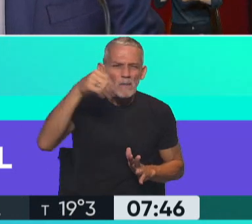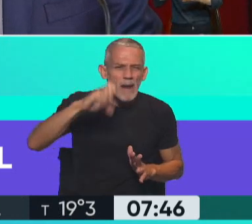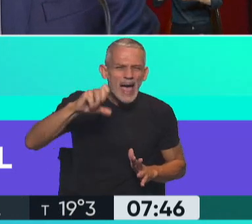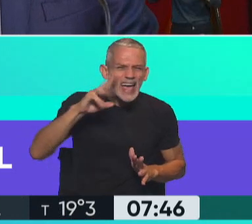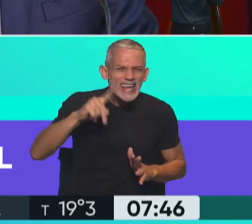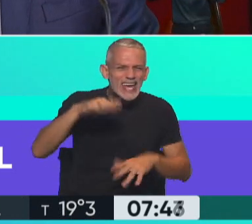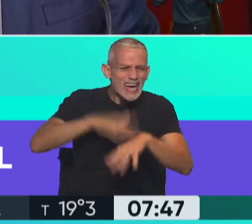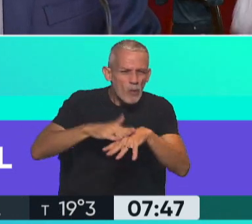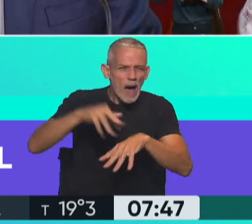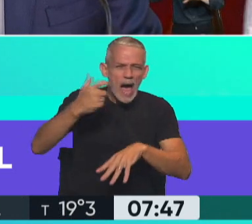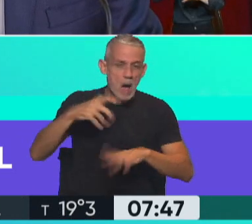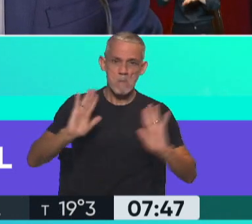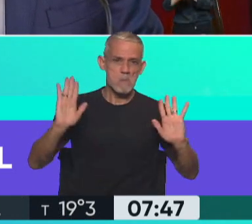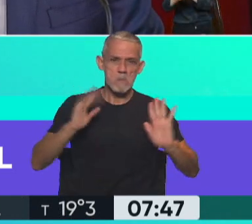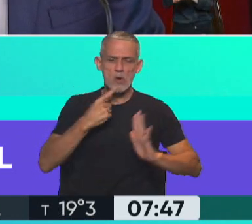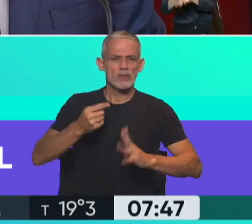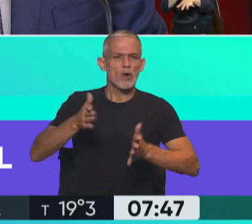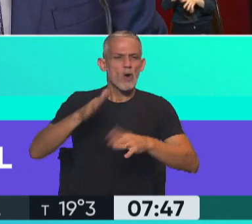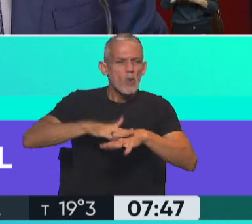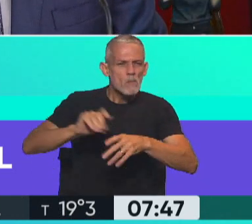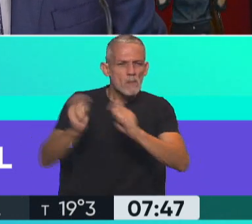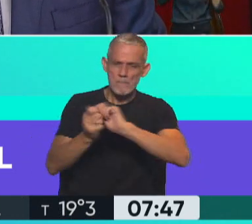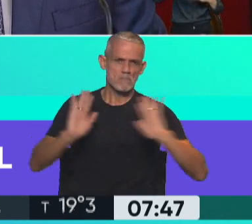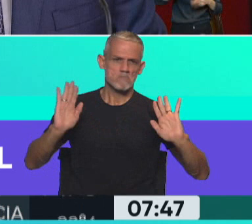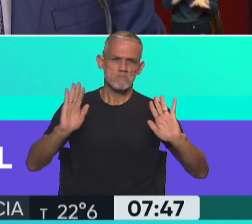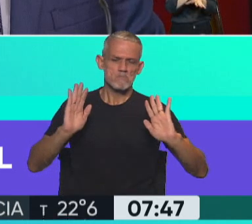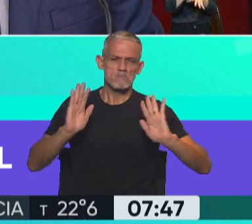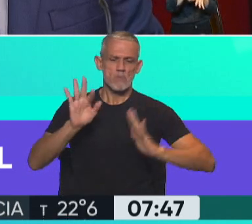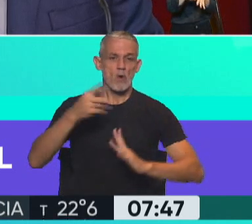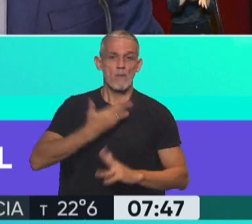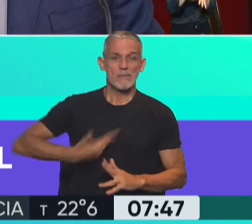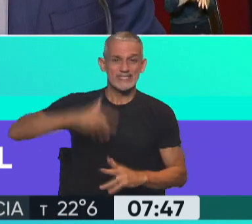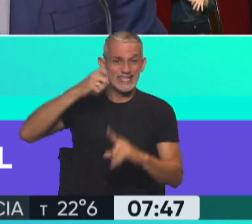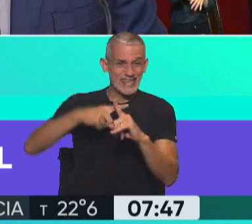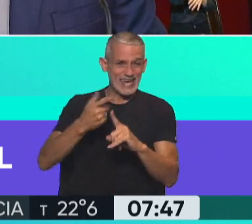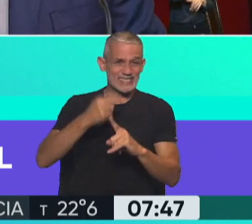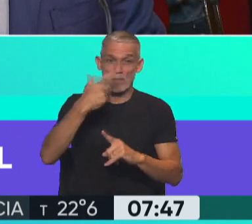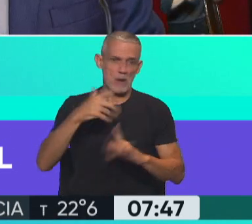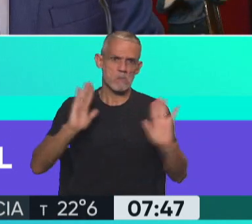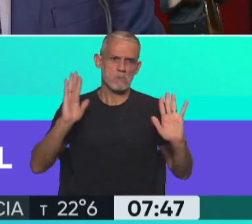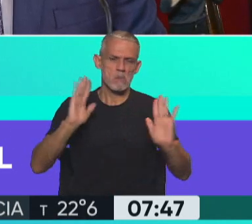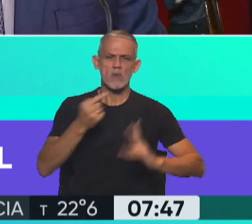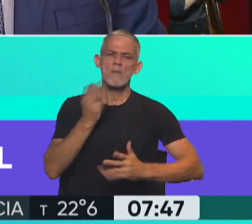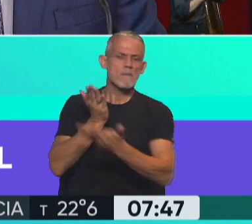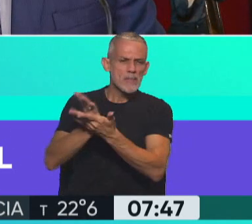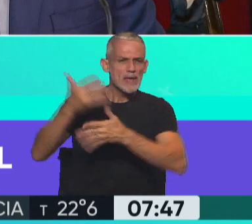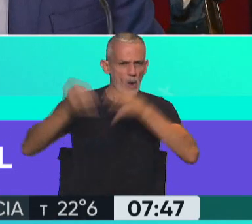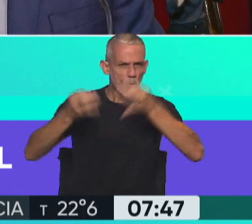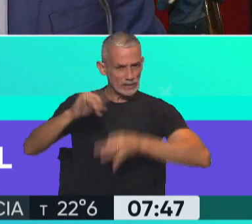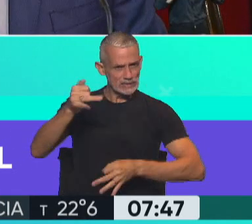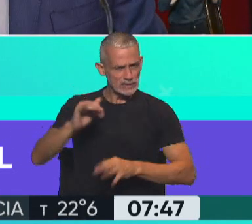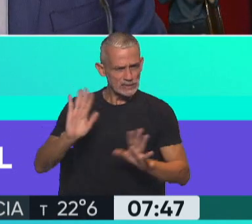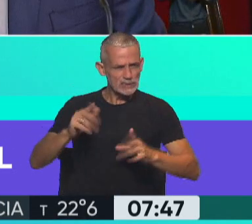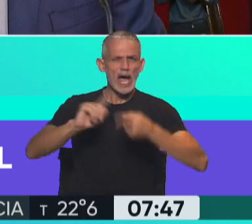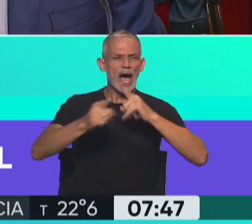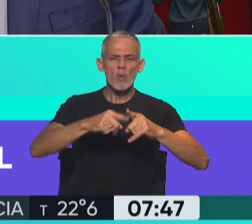la responsabilidad es de Juntos por el Cambio, de Cambiemos o del expresidente Mauricio Macri. Sí le pide a la justicia que al margen del